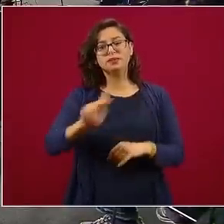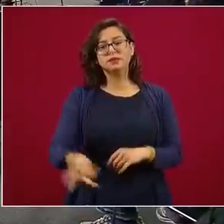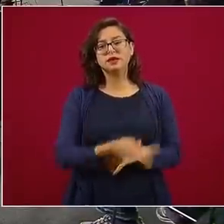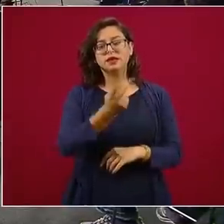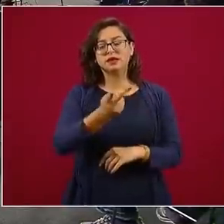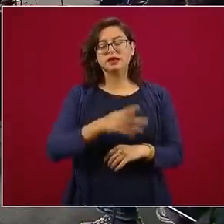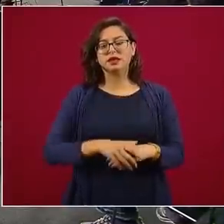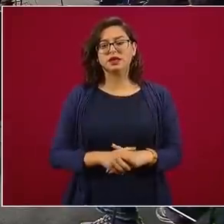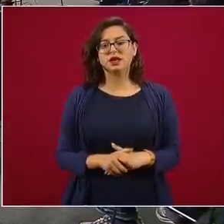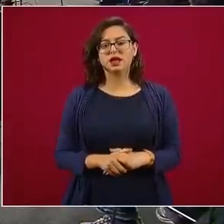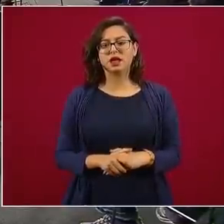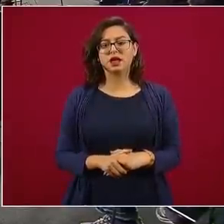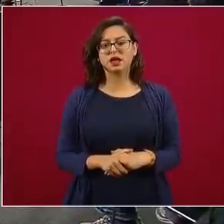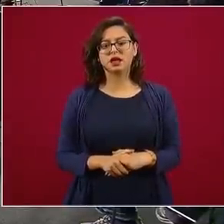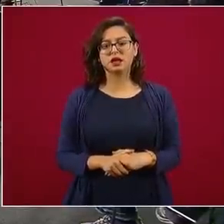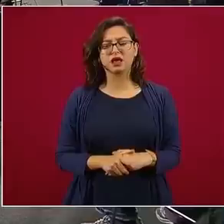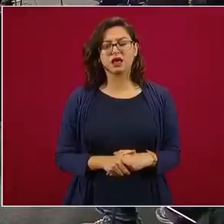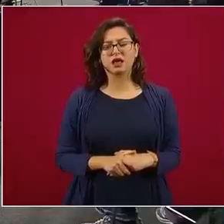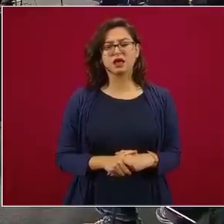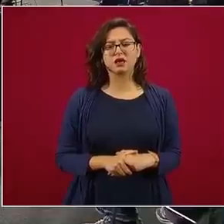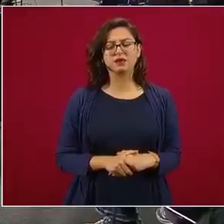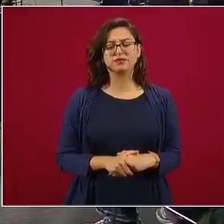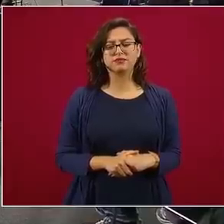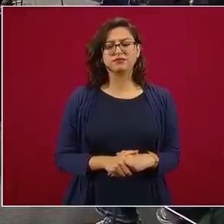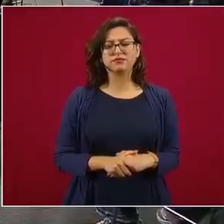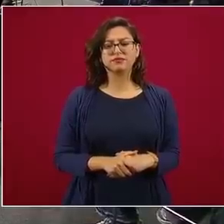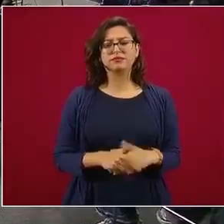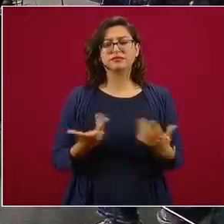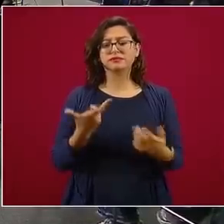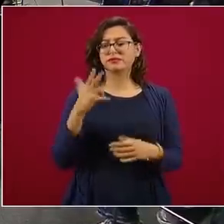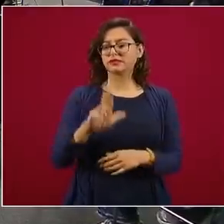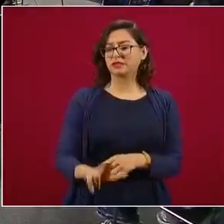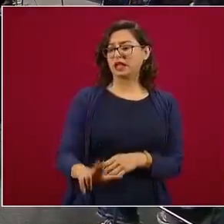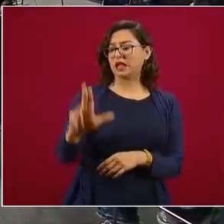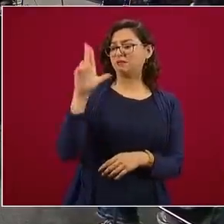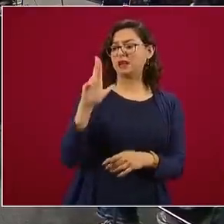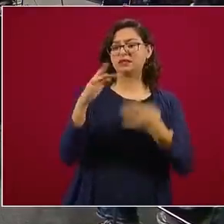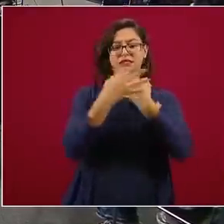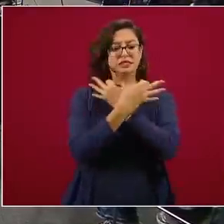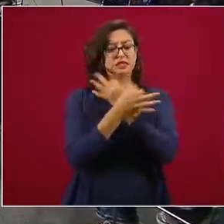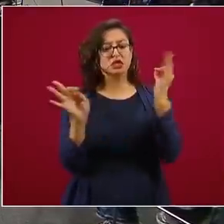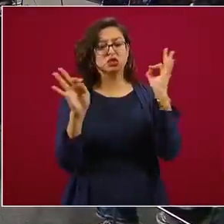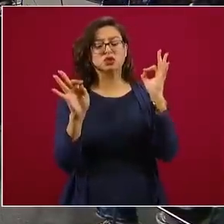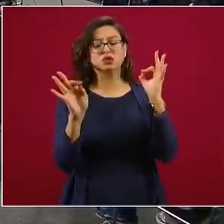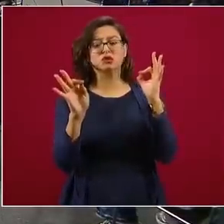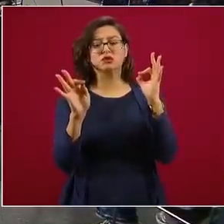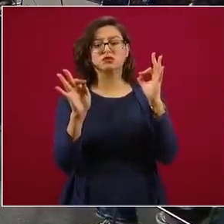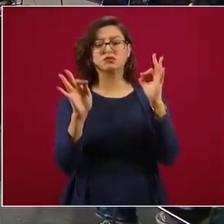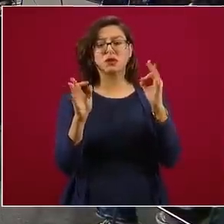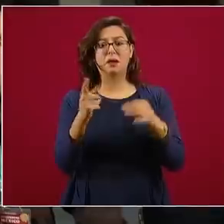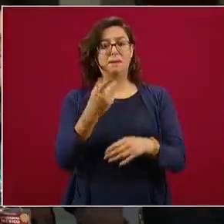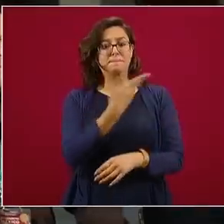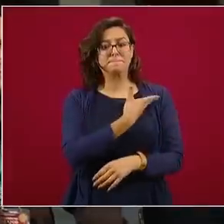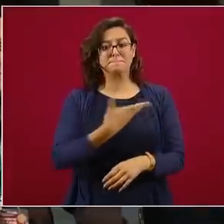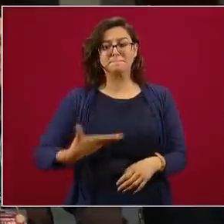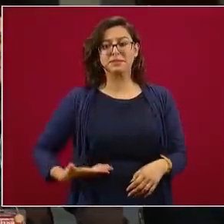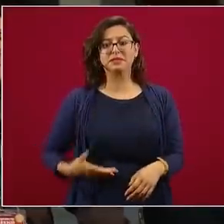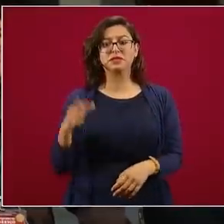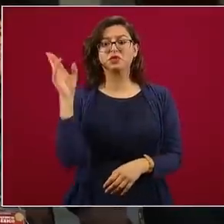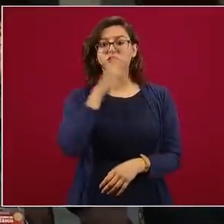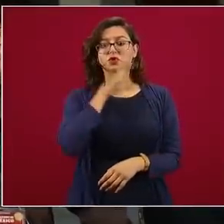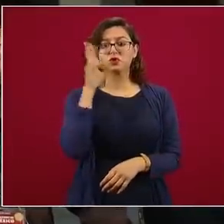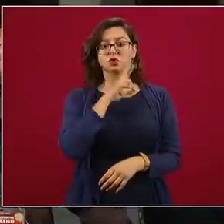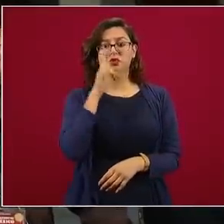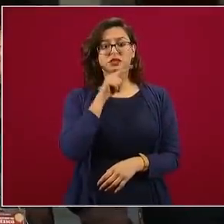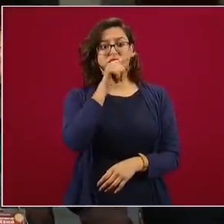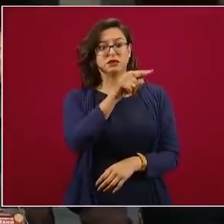Ha levantado mucha expectativa el anuncio que se hizo el martes pasado respecto que el presidente de Rusia, Vladimir